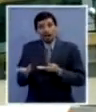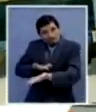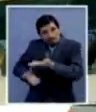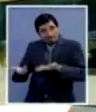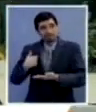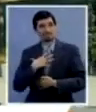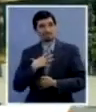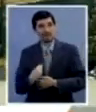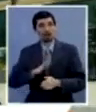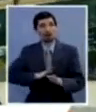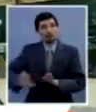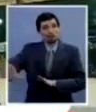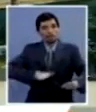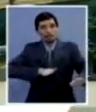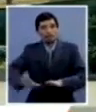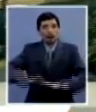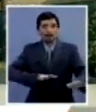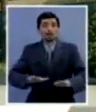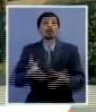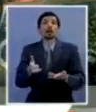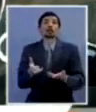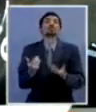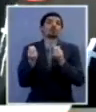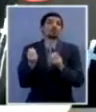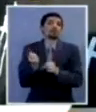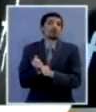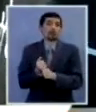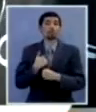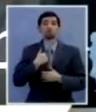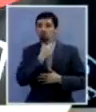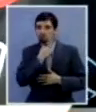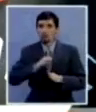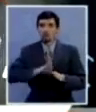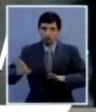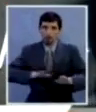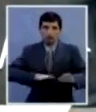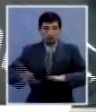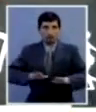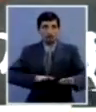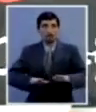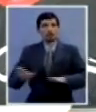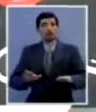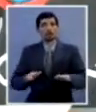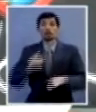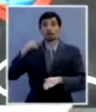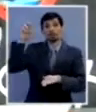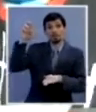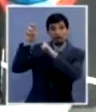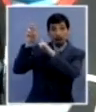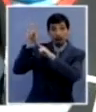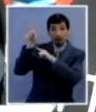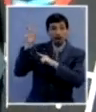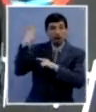mi hijo aquí patinando, entonces son una muy buena gestión. Me gusta patinar porque mi papá